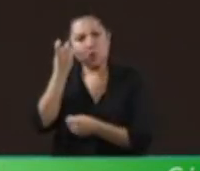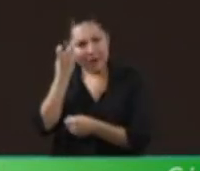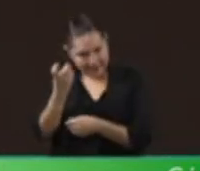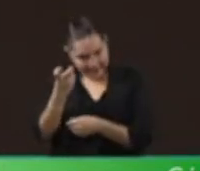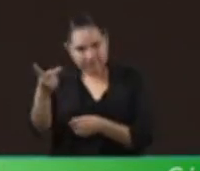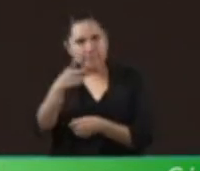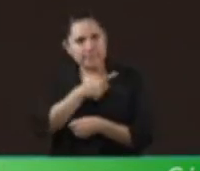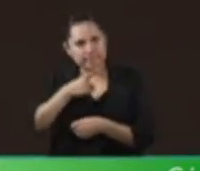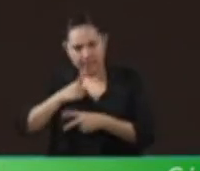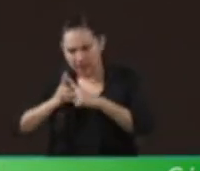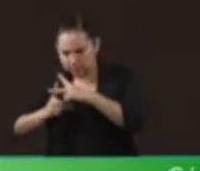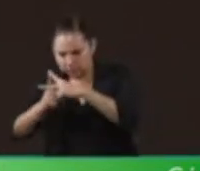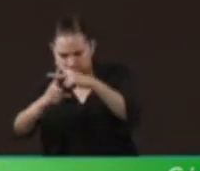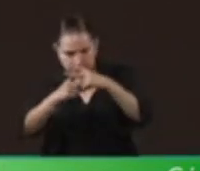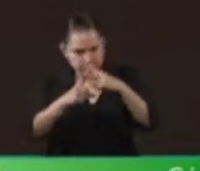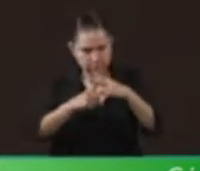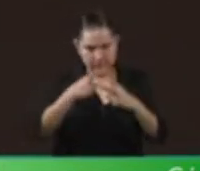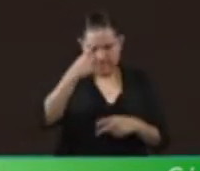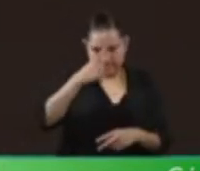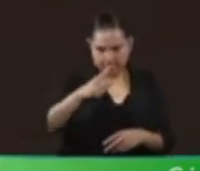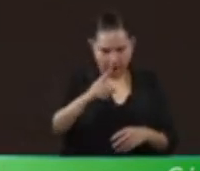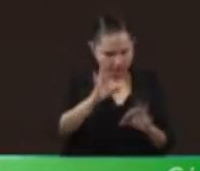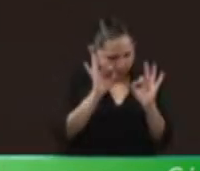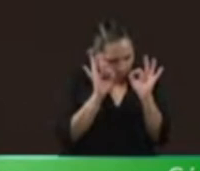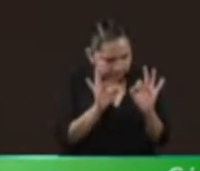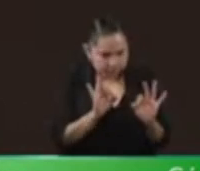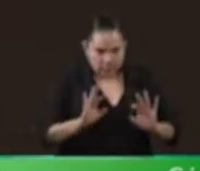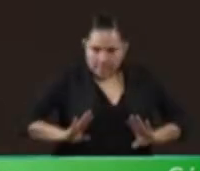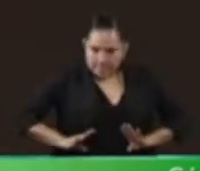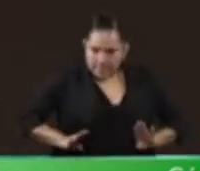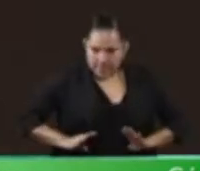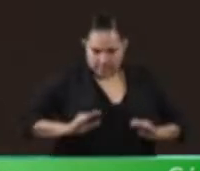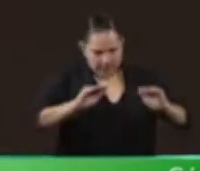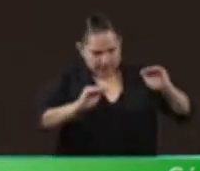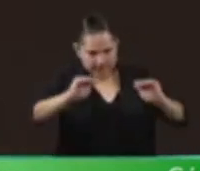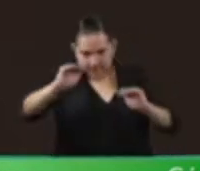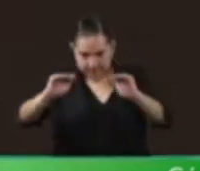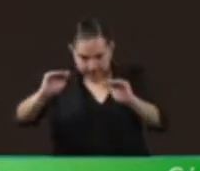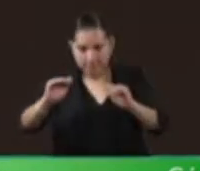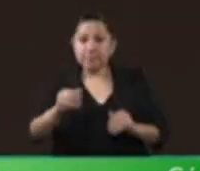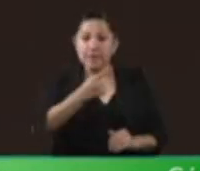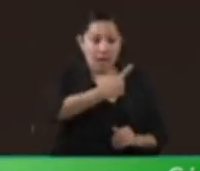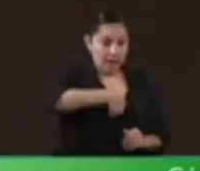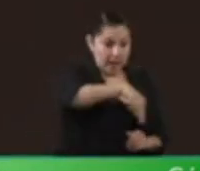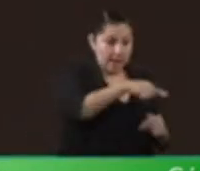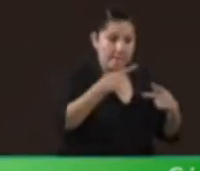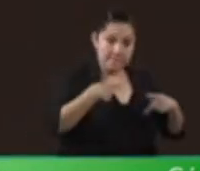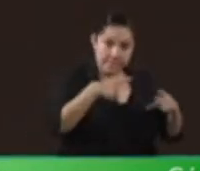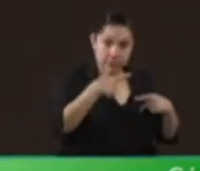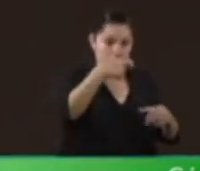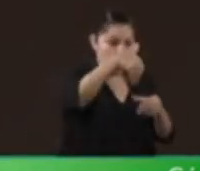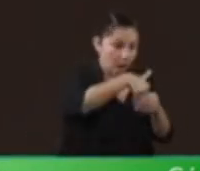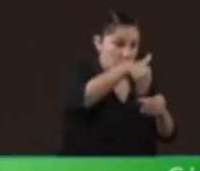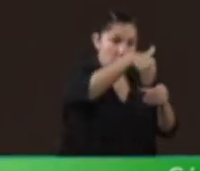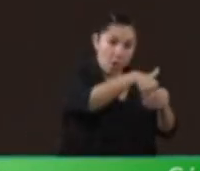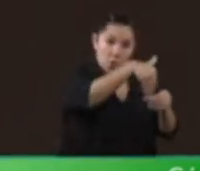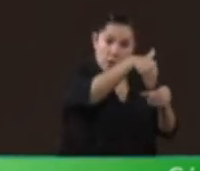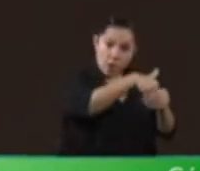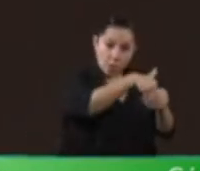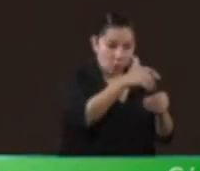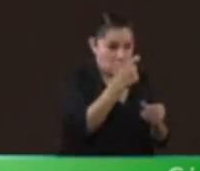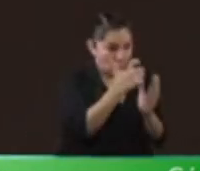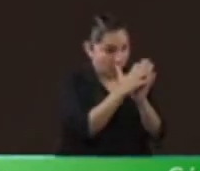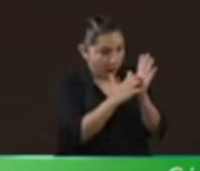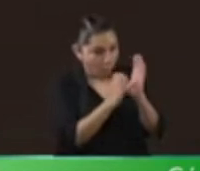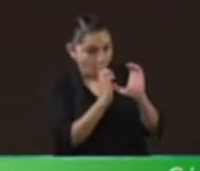justos e integrales. A darle garantías a las personas ahorradoras de cuyos ahorros